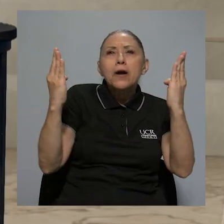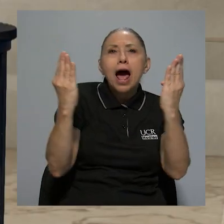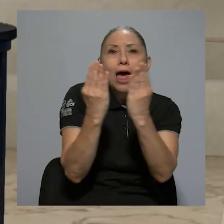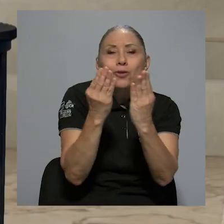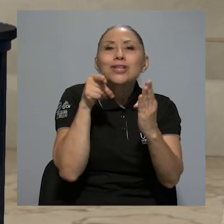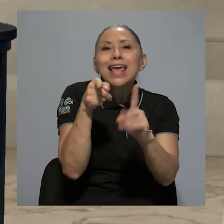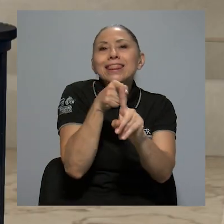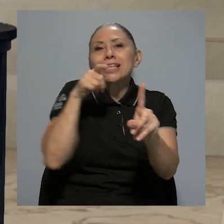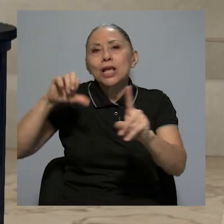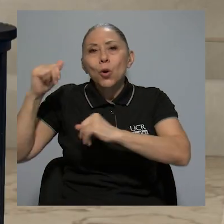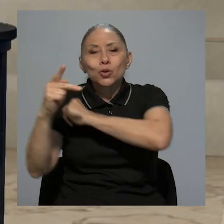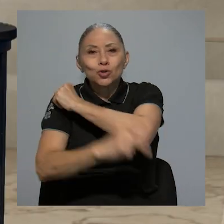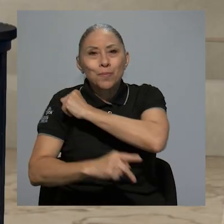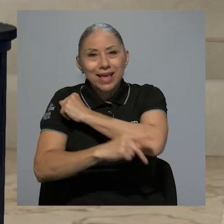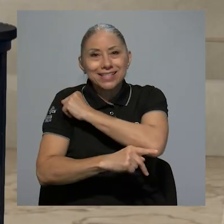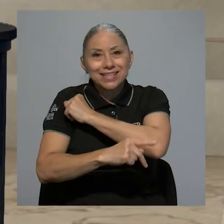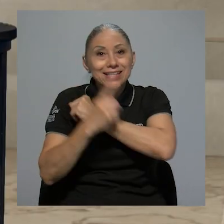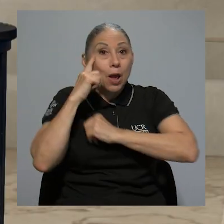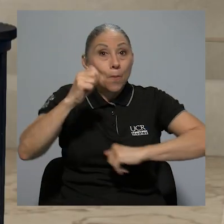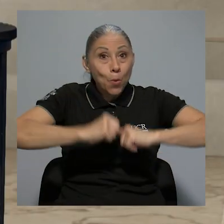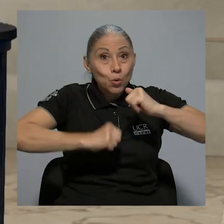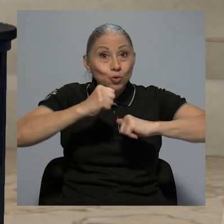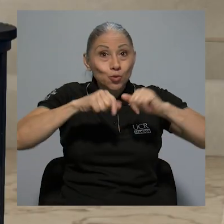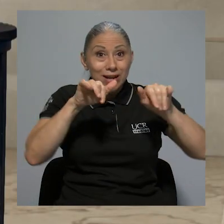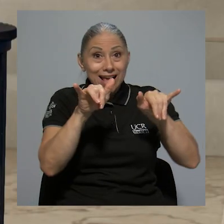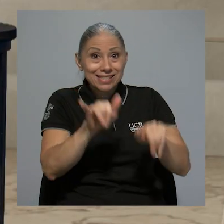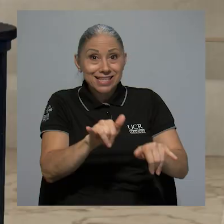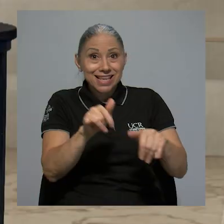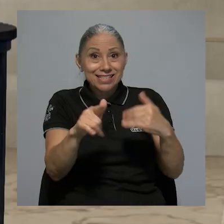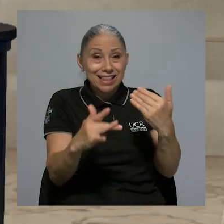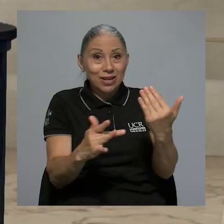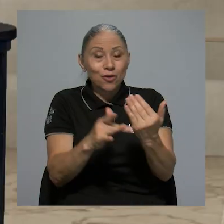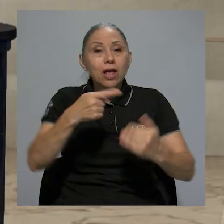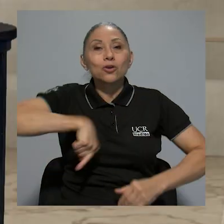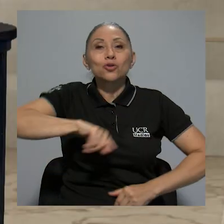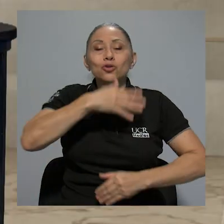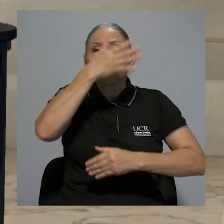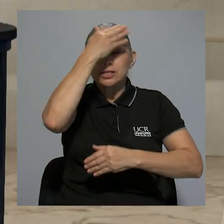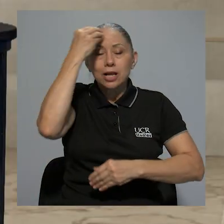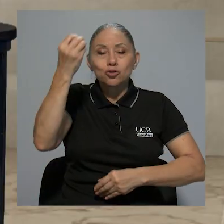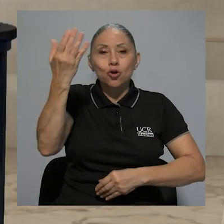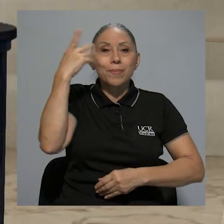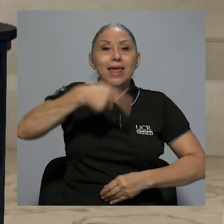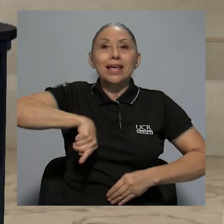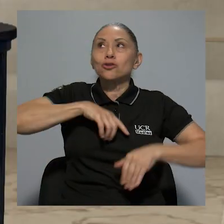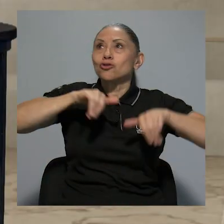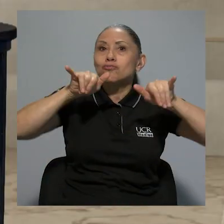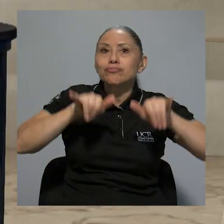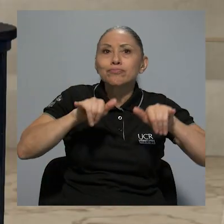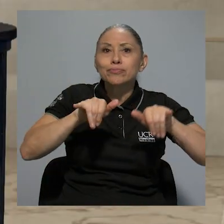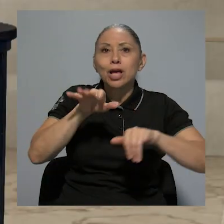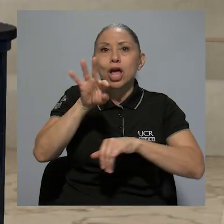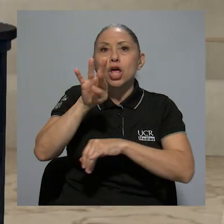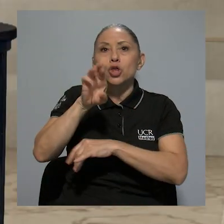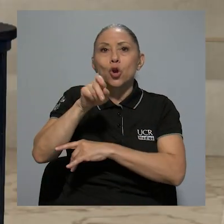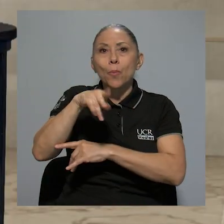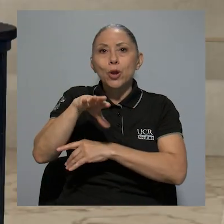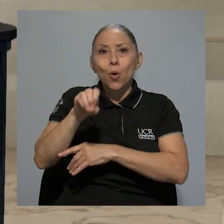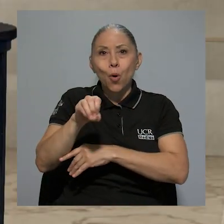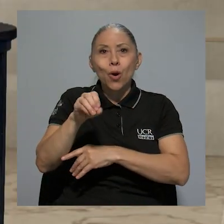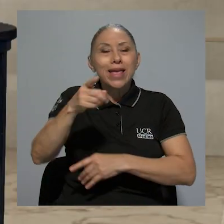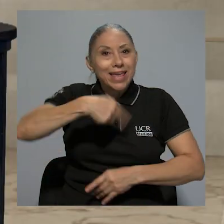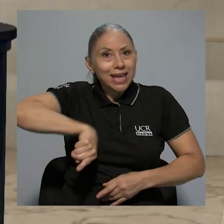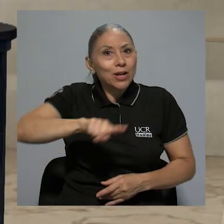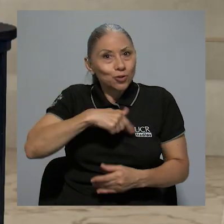llevar estas tecnologías o por construir de esta forma se nos olvida que estamos en el trópico y que además tenemos el recurso de la luz